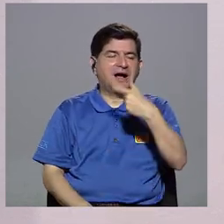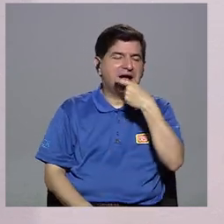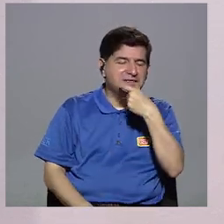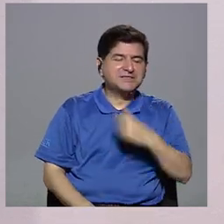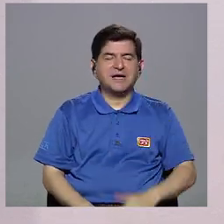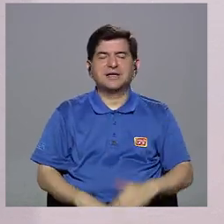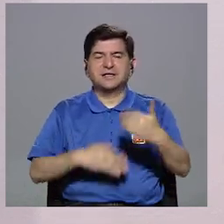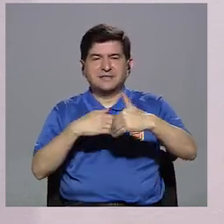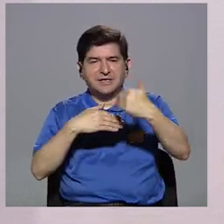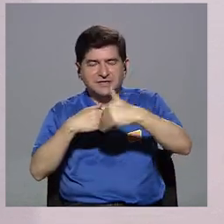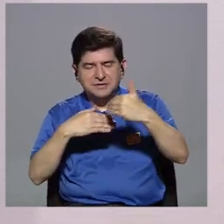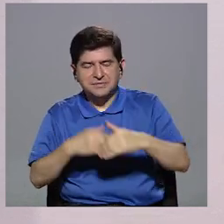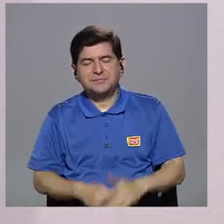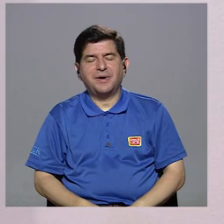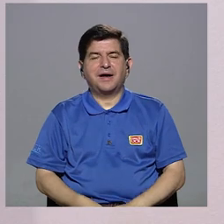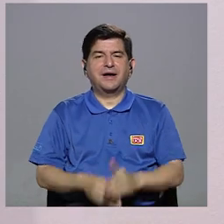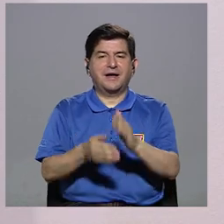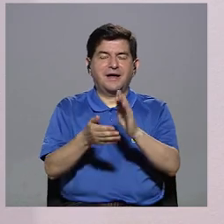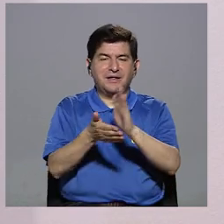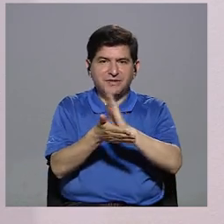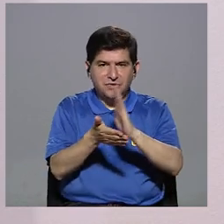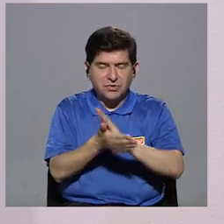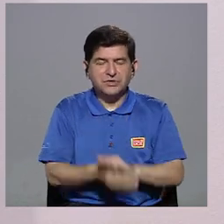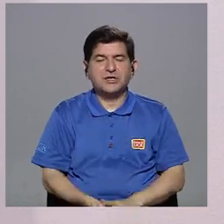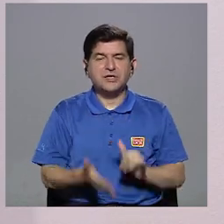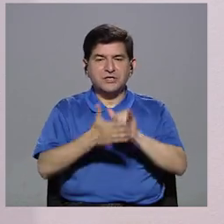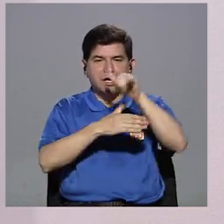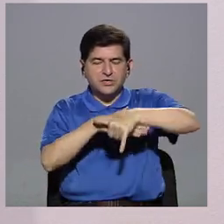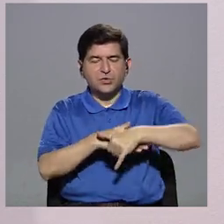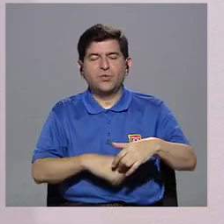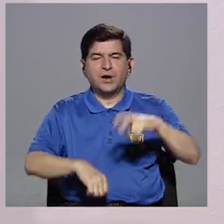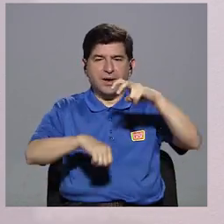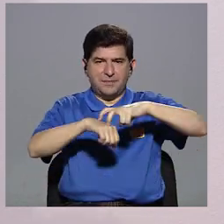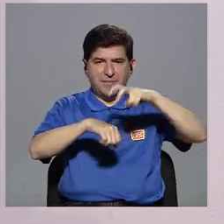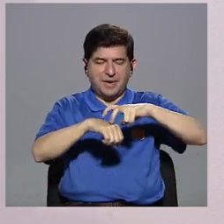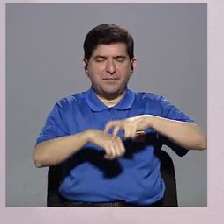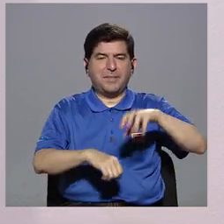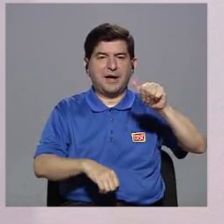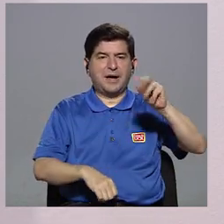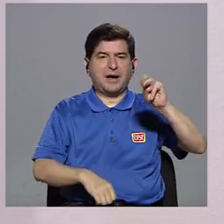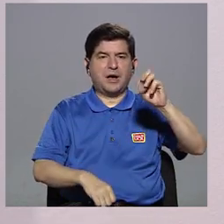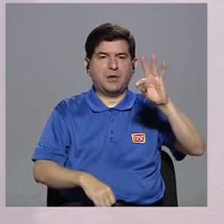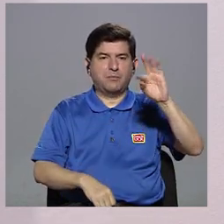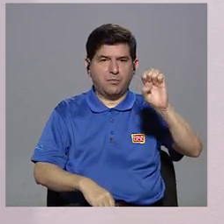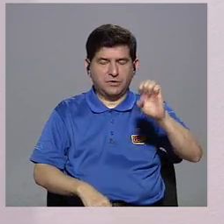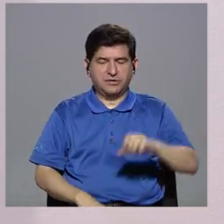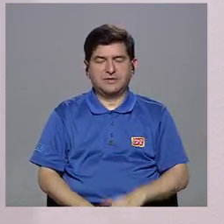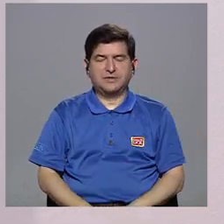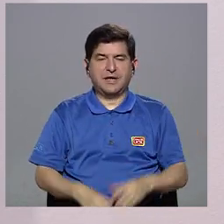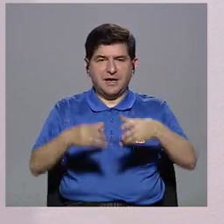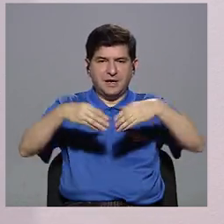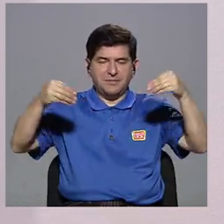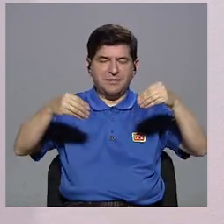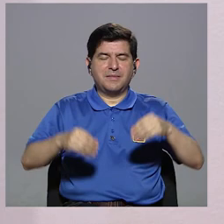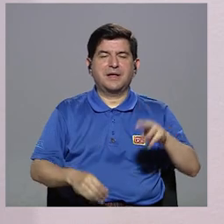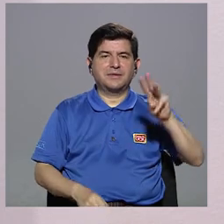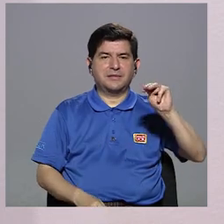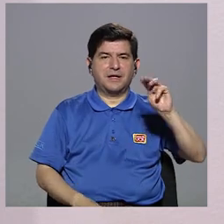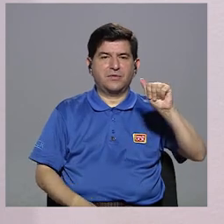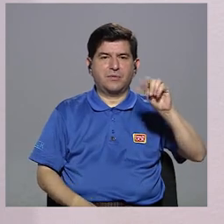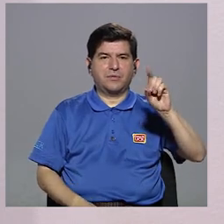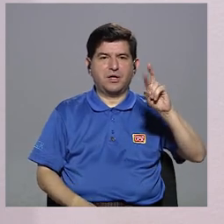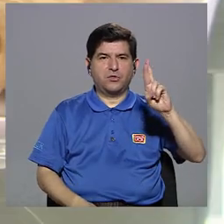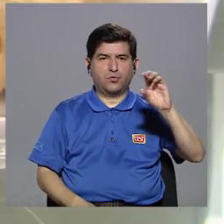galletas panes tortillas yuca papa camote el plátano maduro verdad entonces